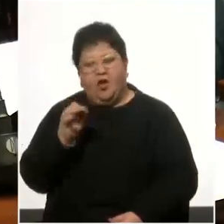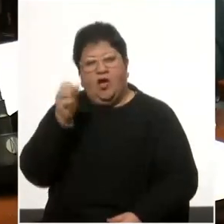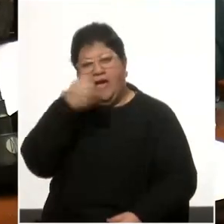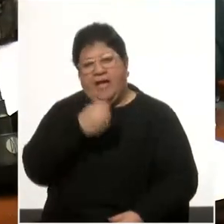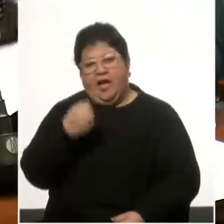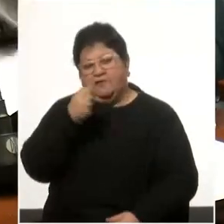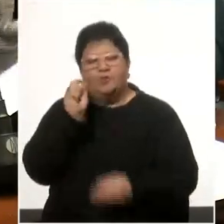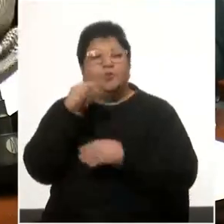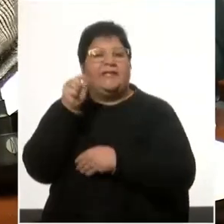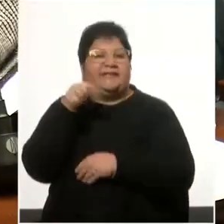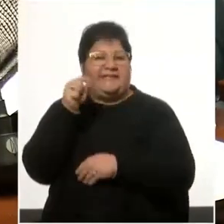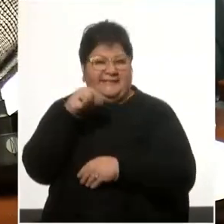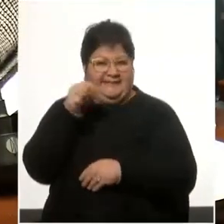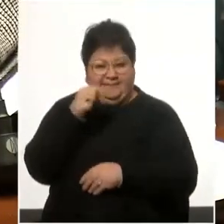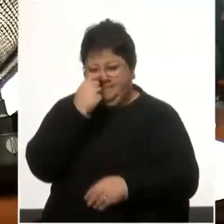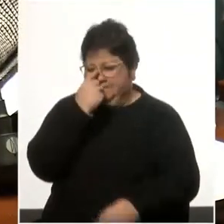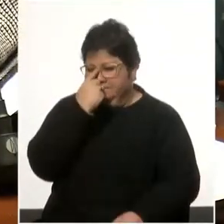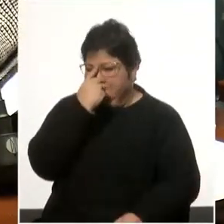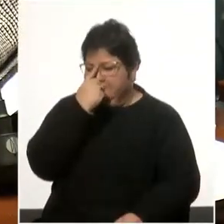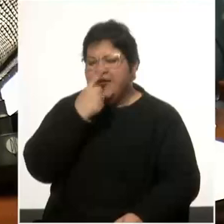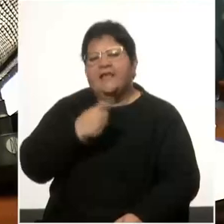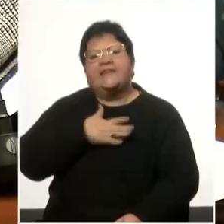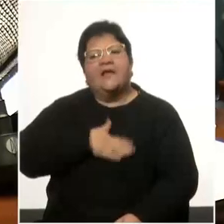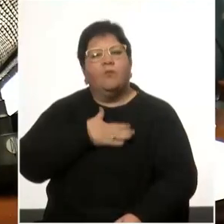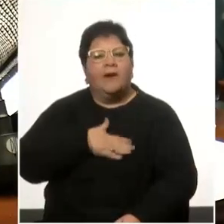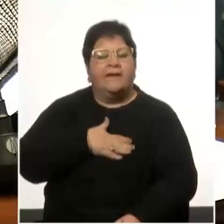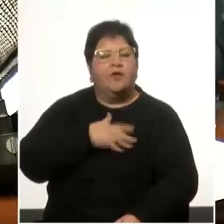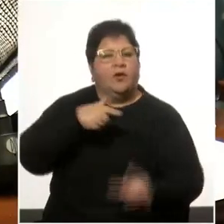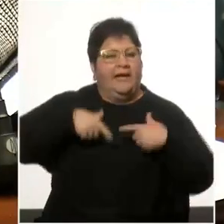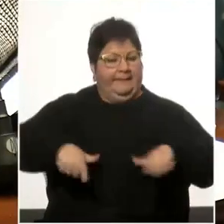Esto es un tuit. De acuerdo con la ministra Arbeneche,